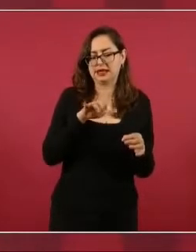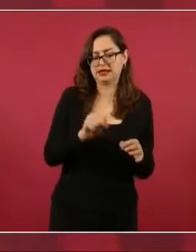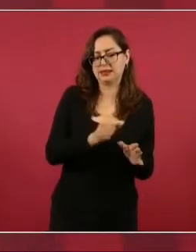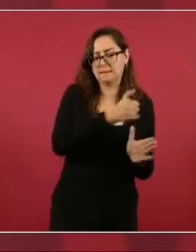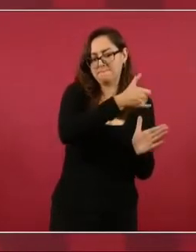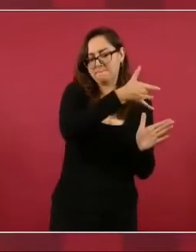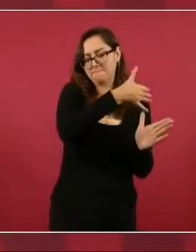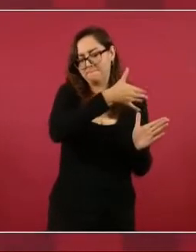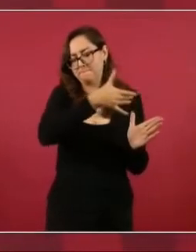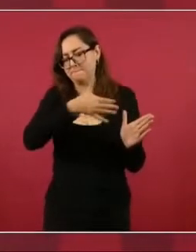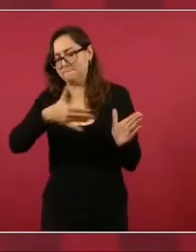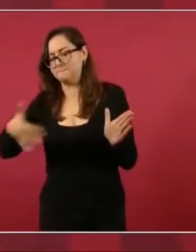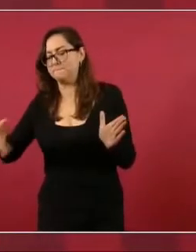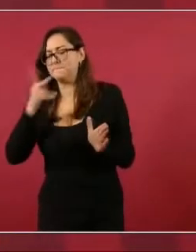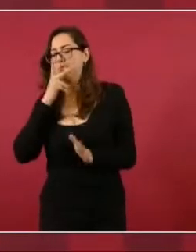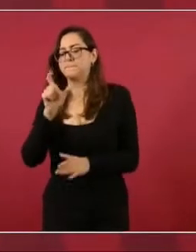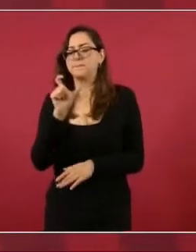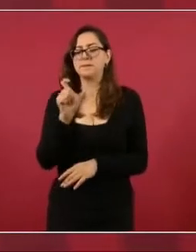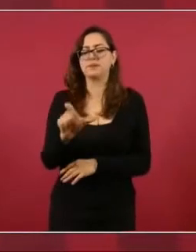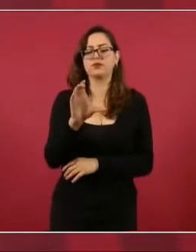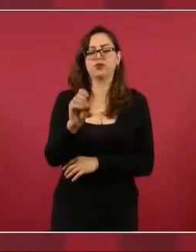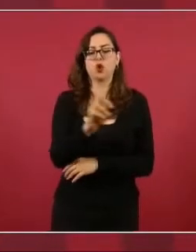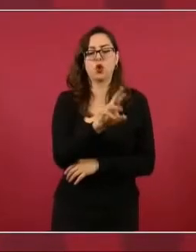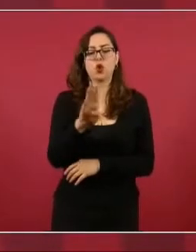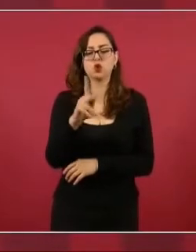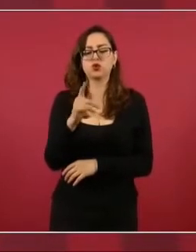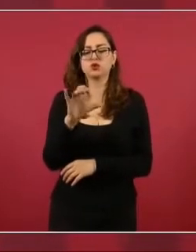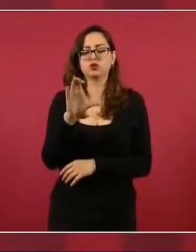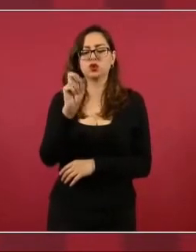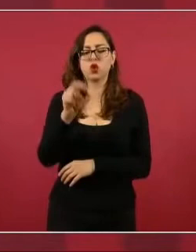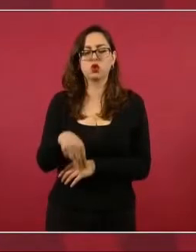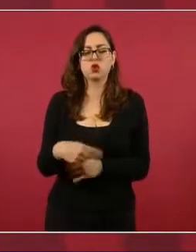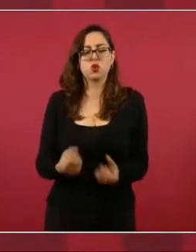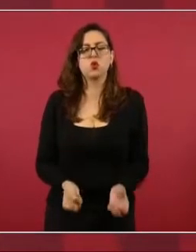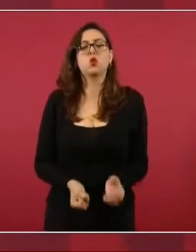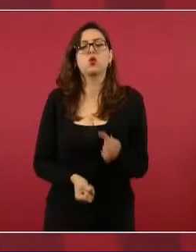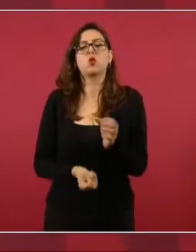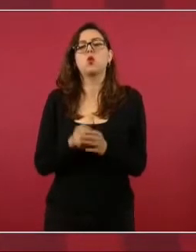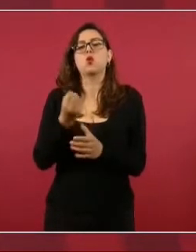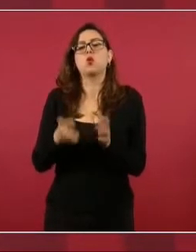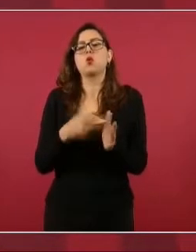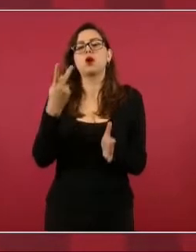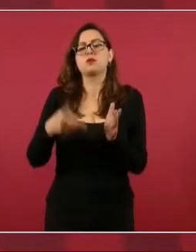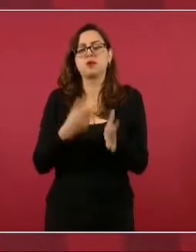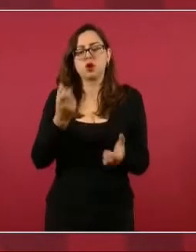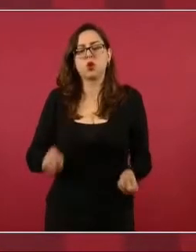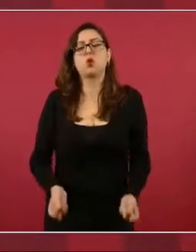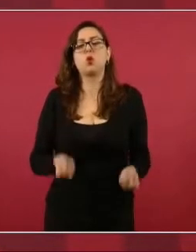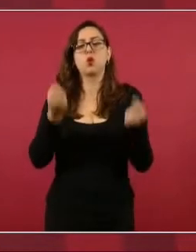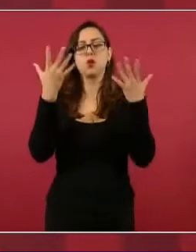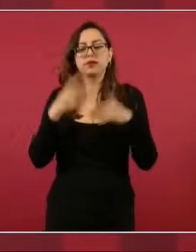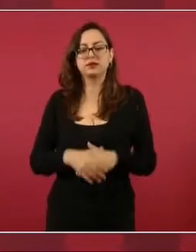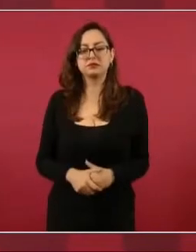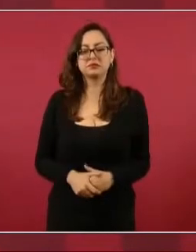¿Cuántas veces aparece la palabra corrupción? El principal problema de